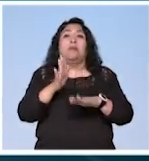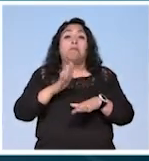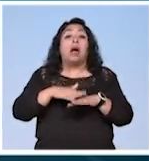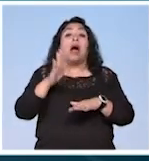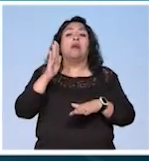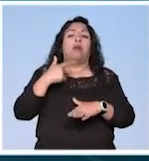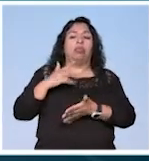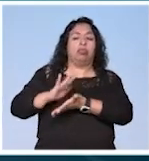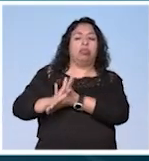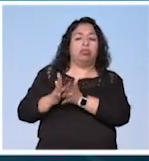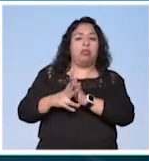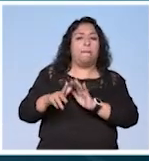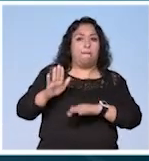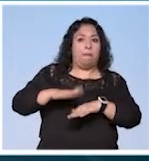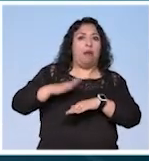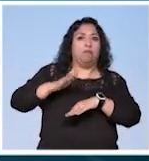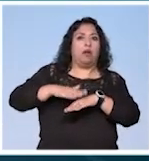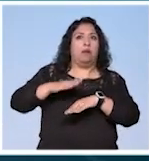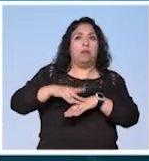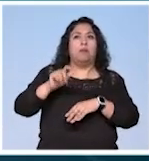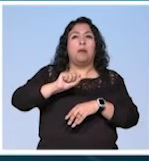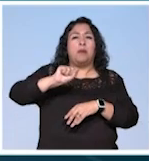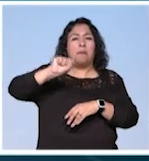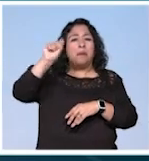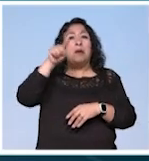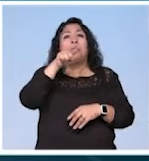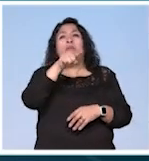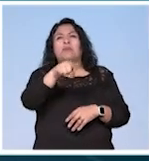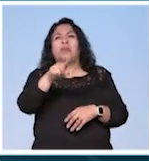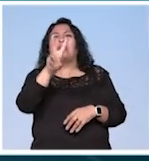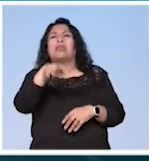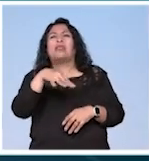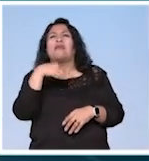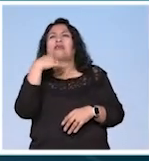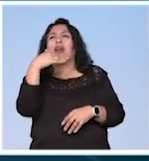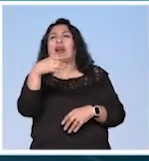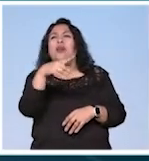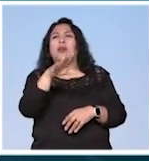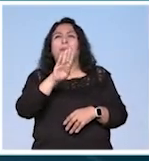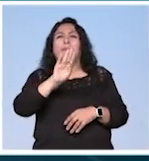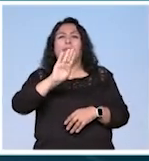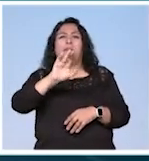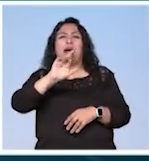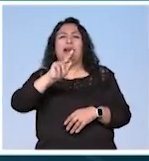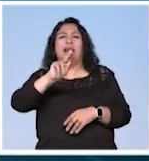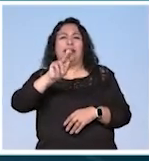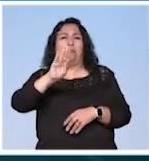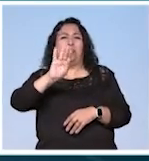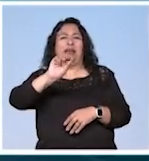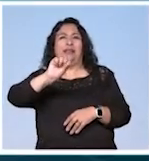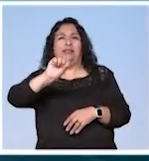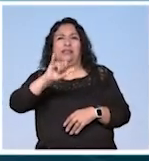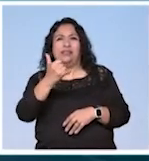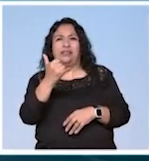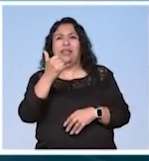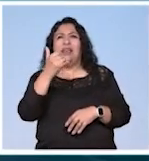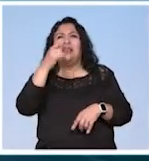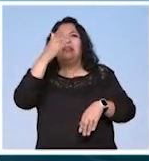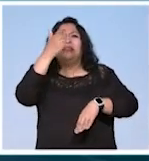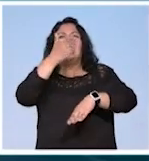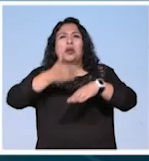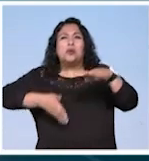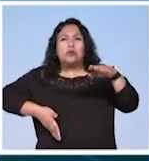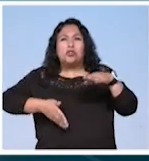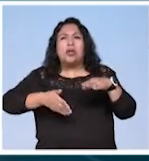puja y tal ellos subastaron hicieron el fraude enorme de del bank sí que que se lucharon en